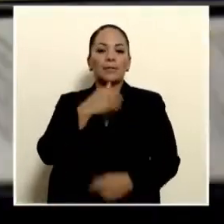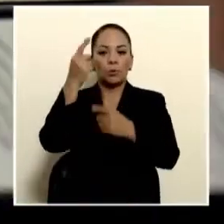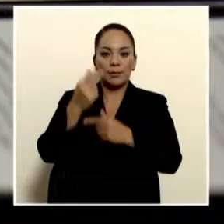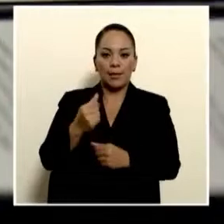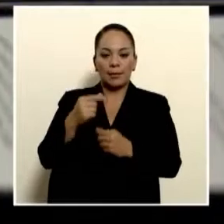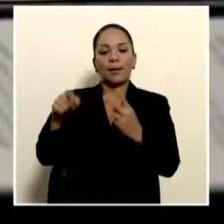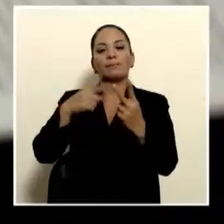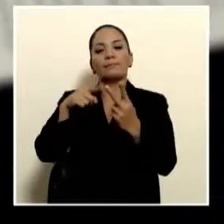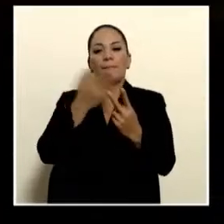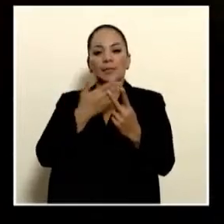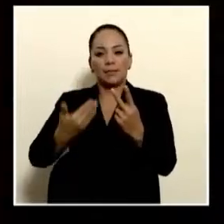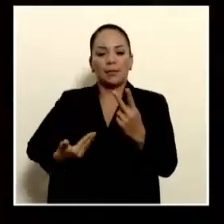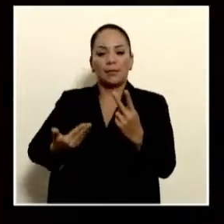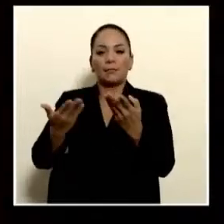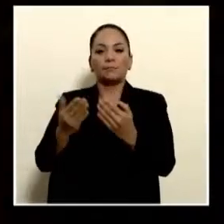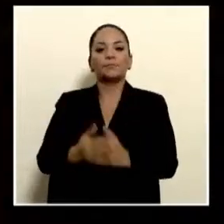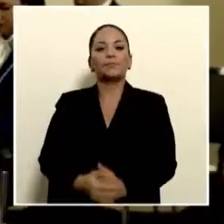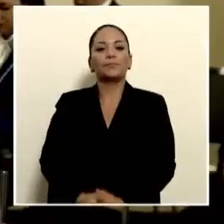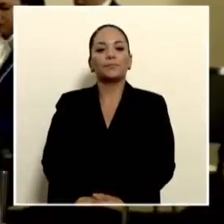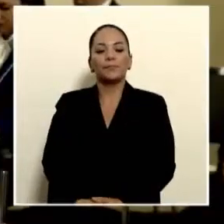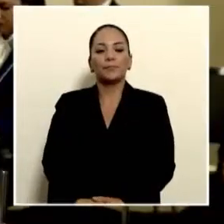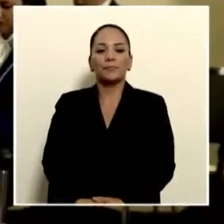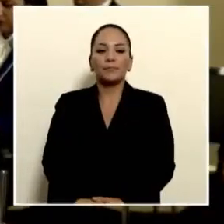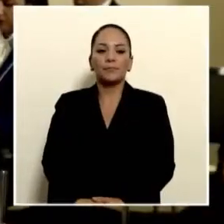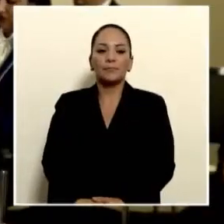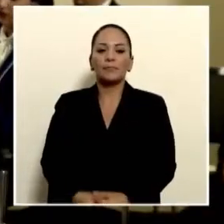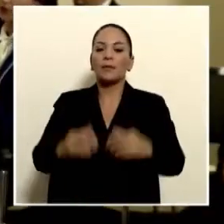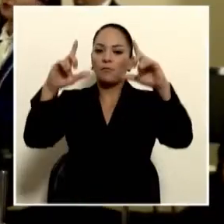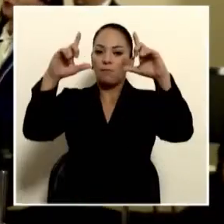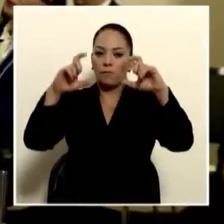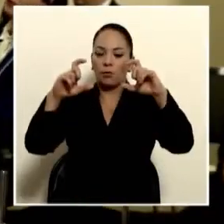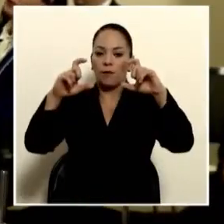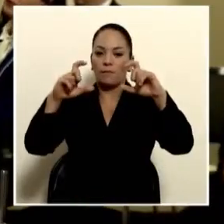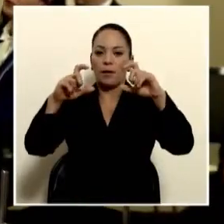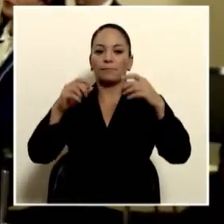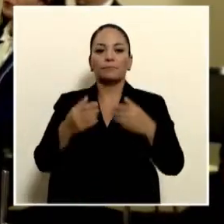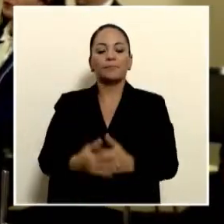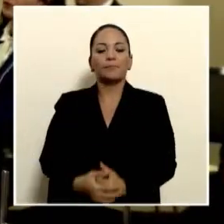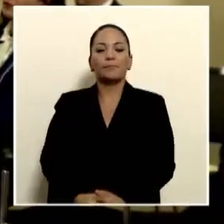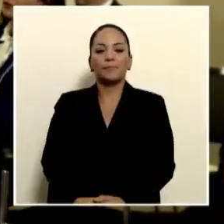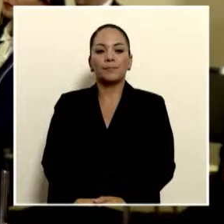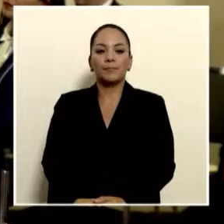señor presidente de la República. Procederemos con la toma de la fotografía oficial.